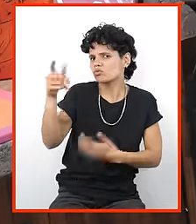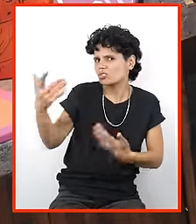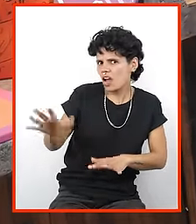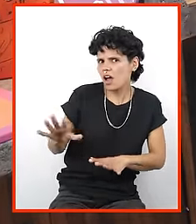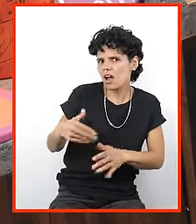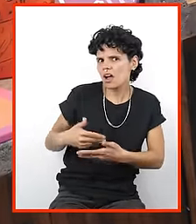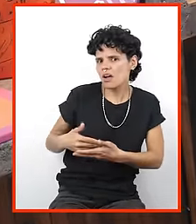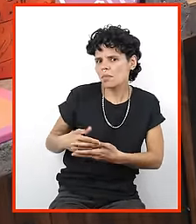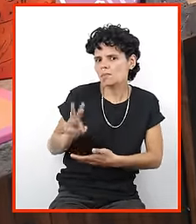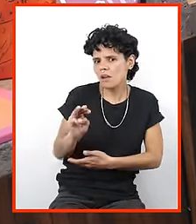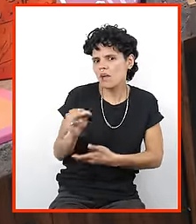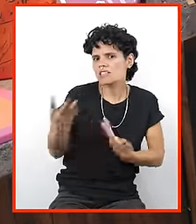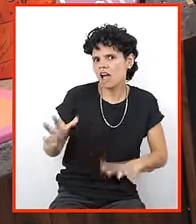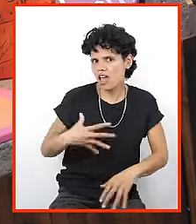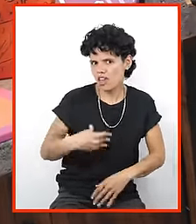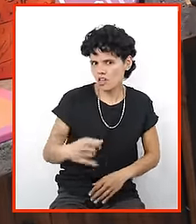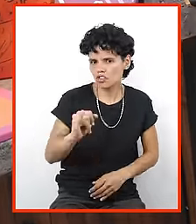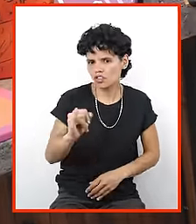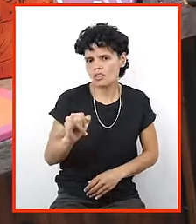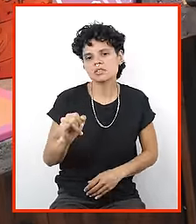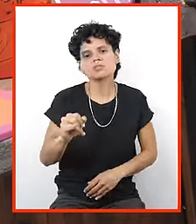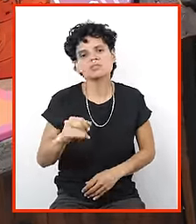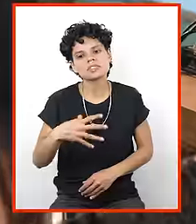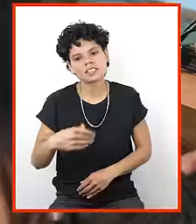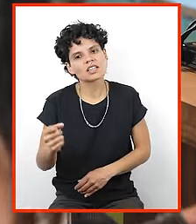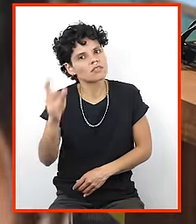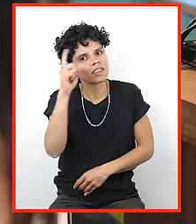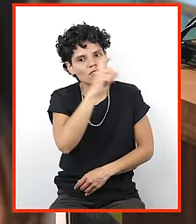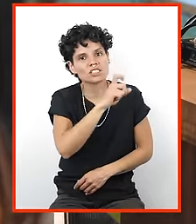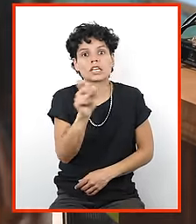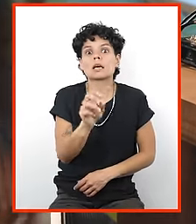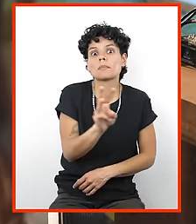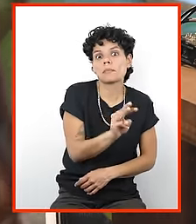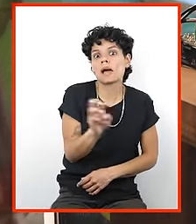eres Atenea, eres mamá. Eres